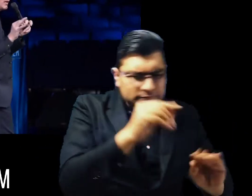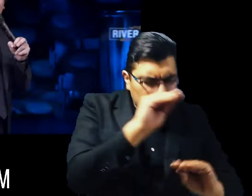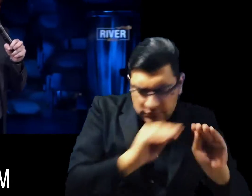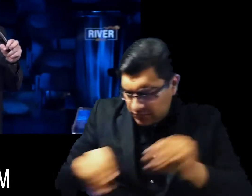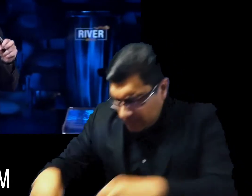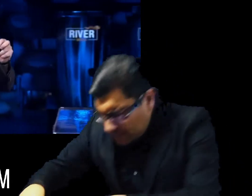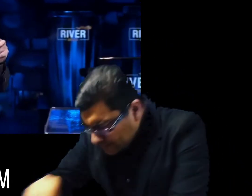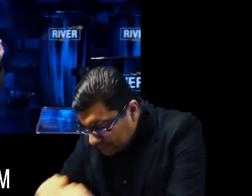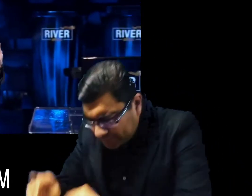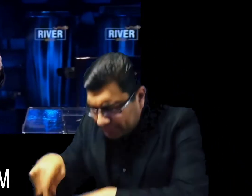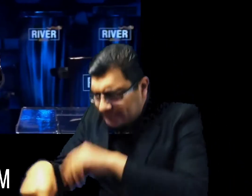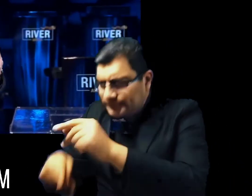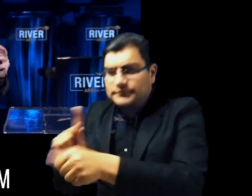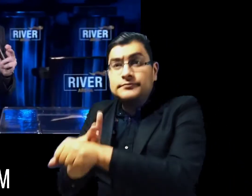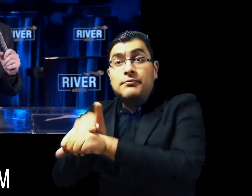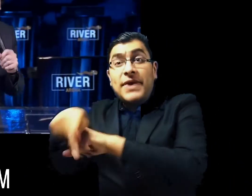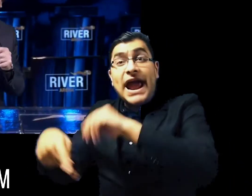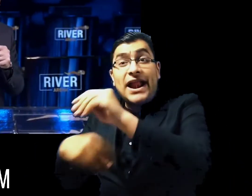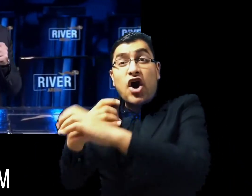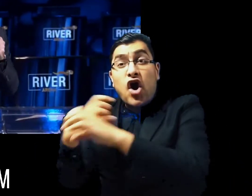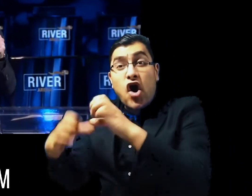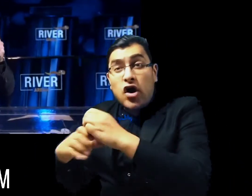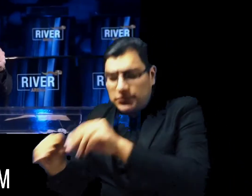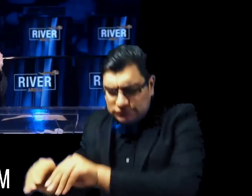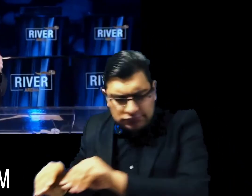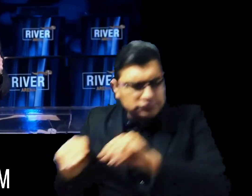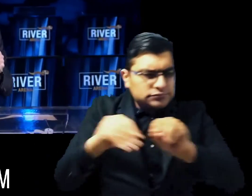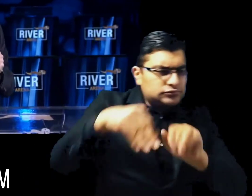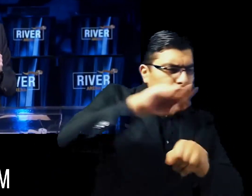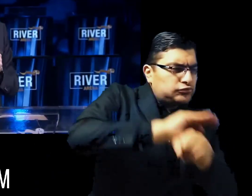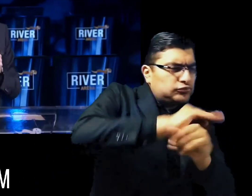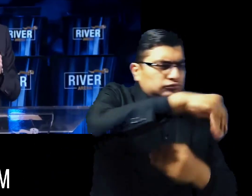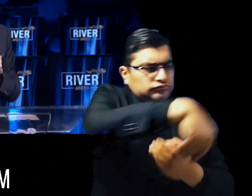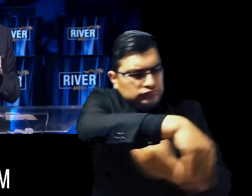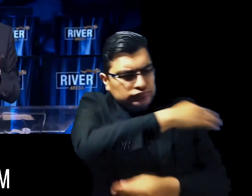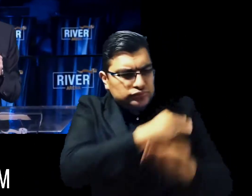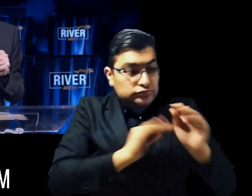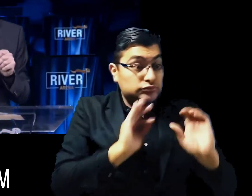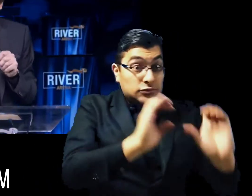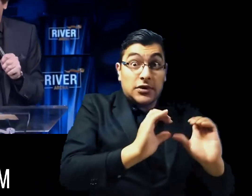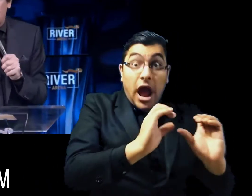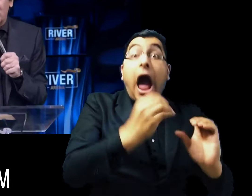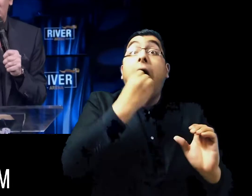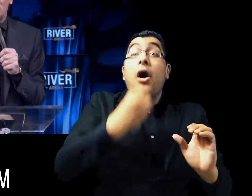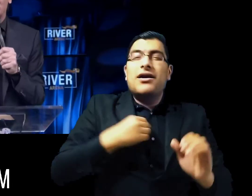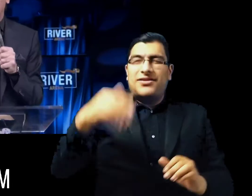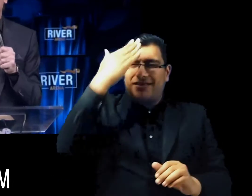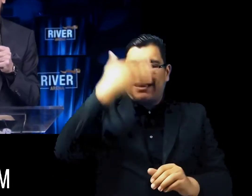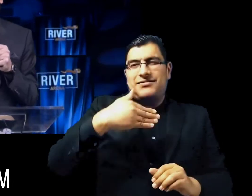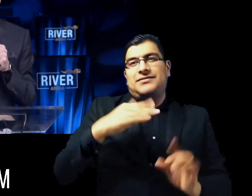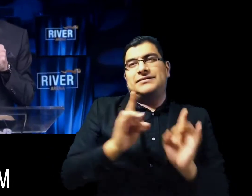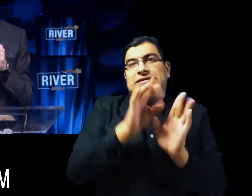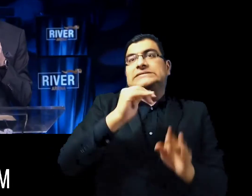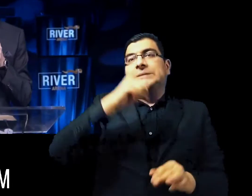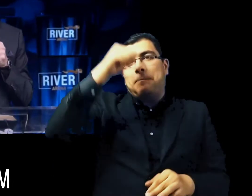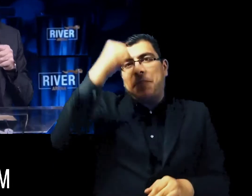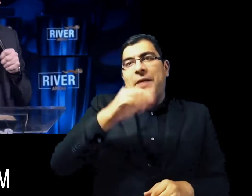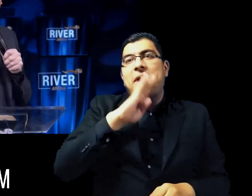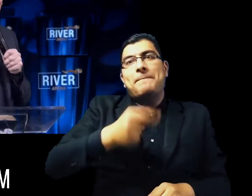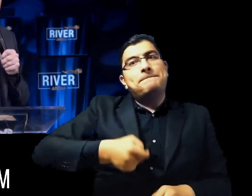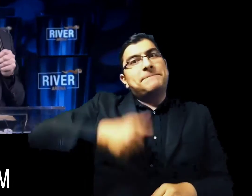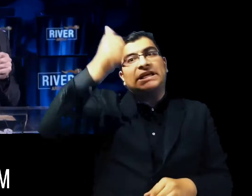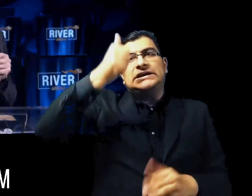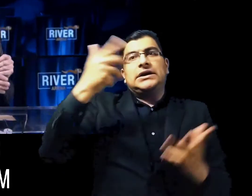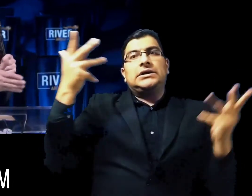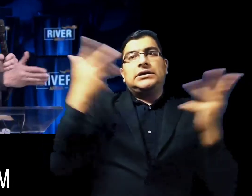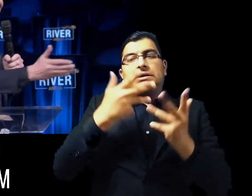te queda. Dios los cubre con un manto de amor, aun cuando ellos meten la pata. En la historia que todos conocemos, es el